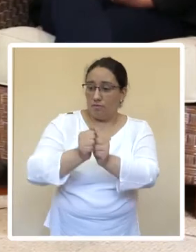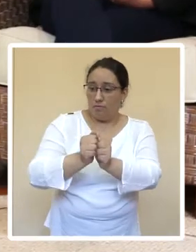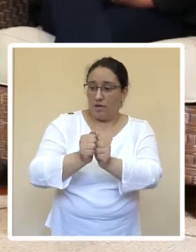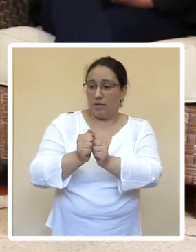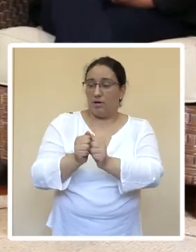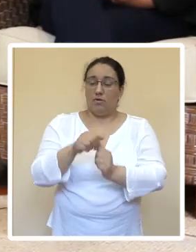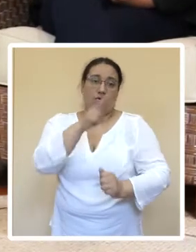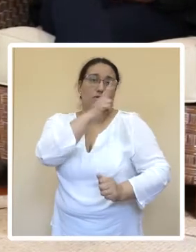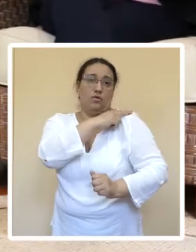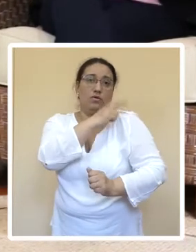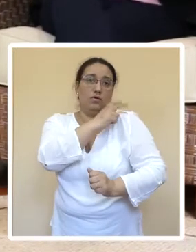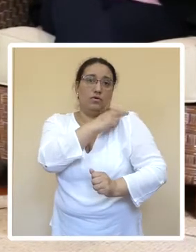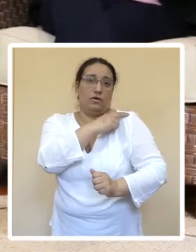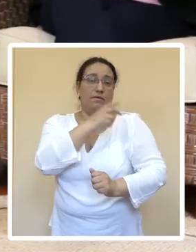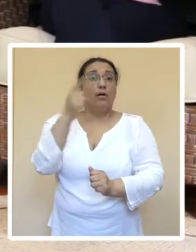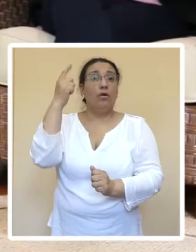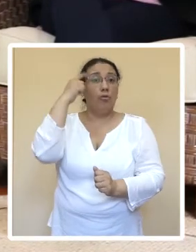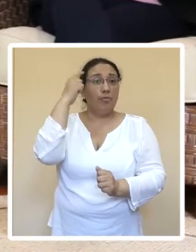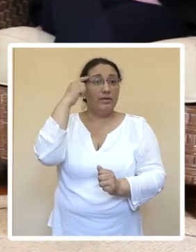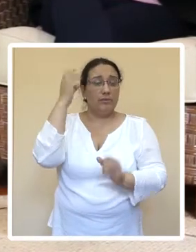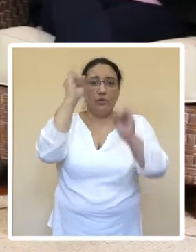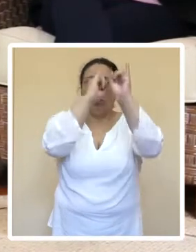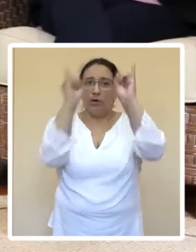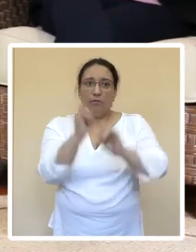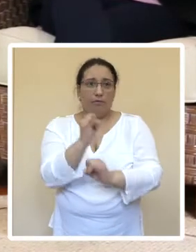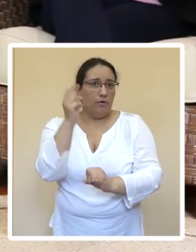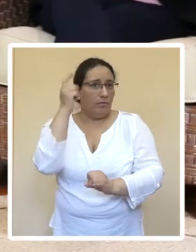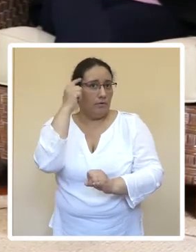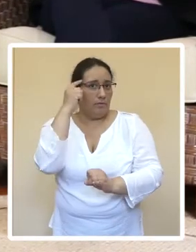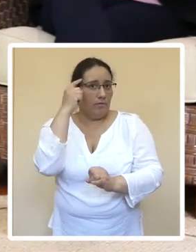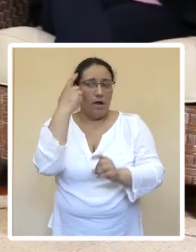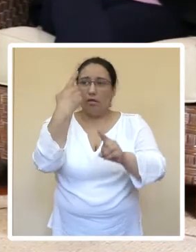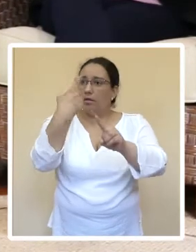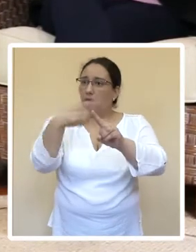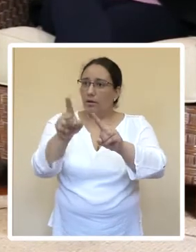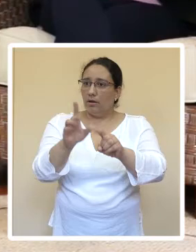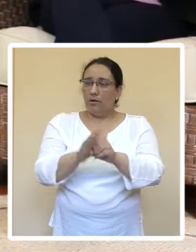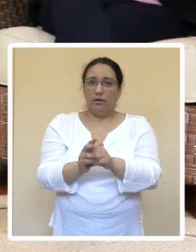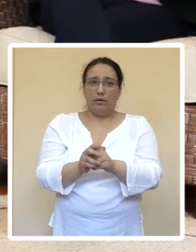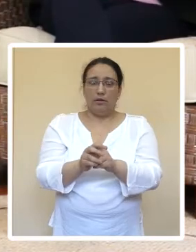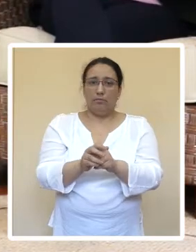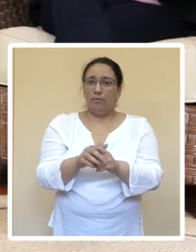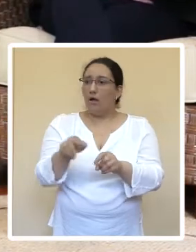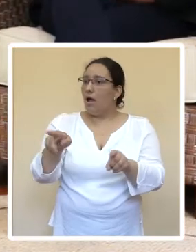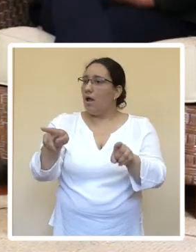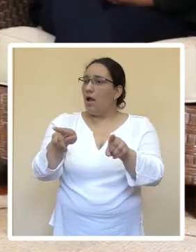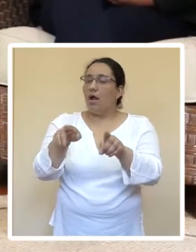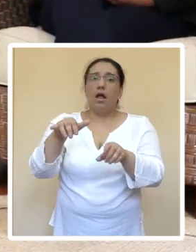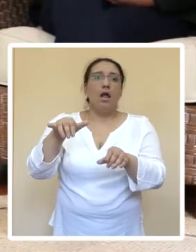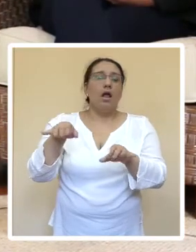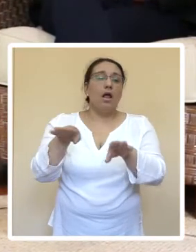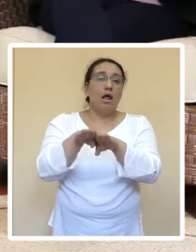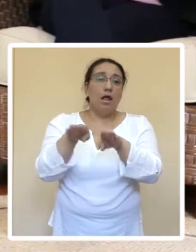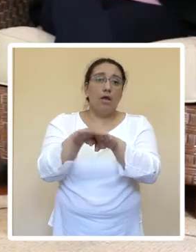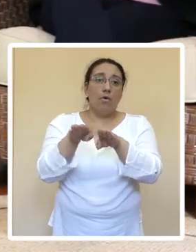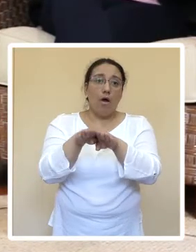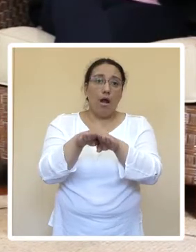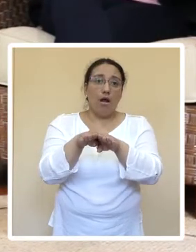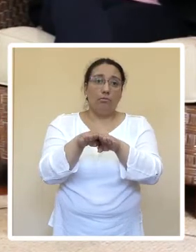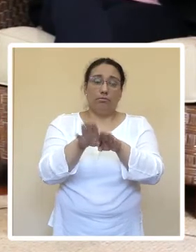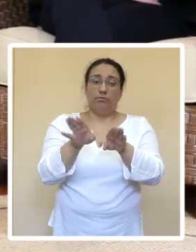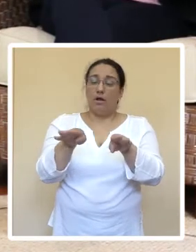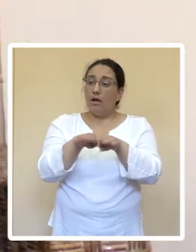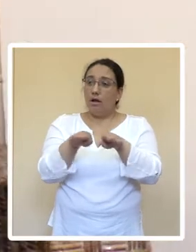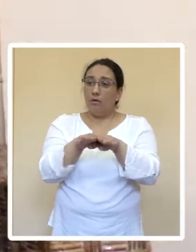ni de sus supervisores, una visión hacia él que fuese distinta a la que si fuese una persona normal, sin